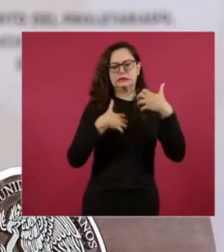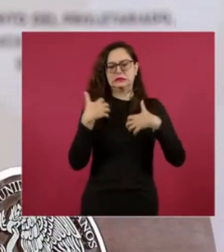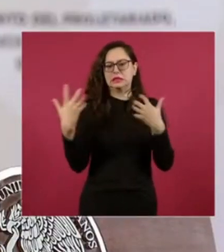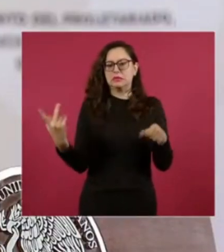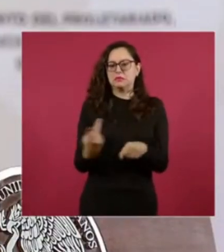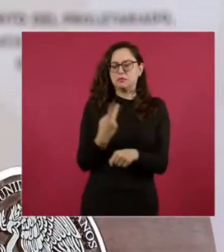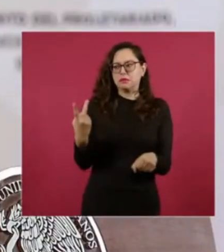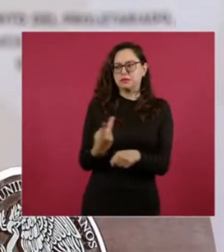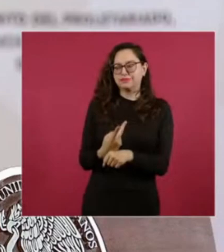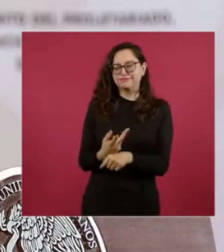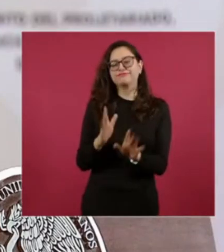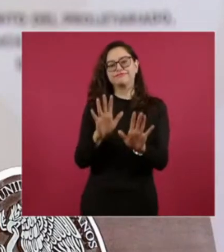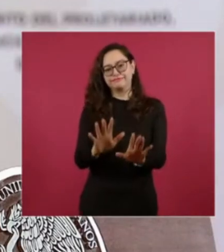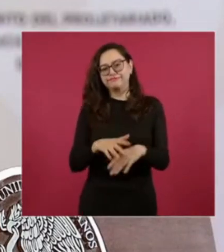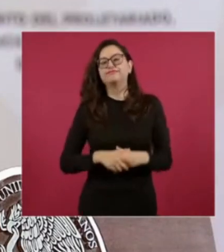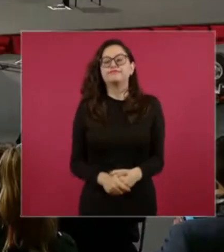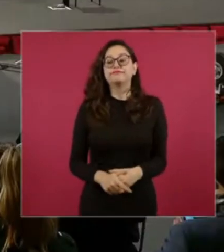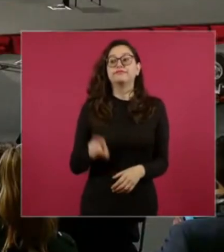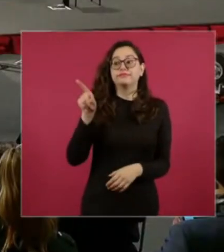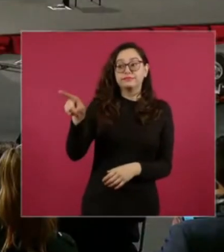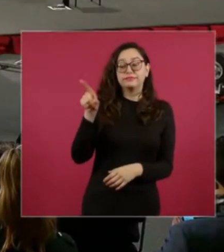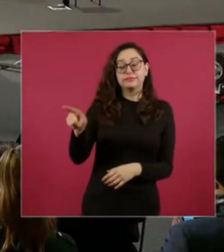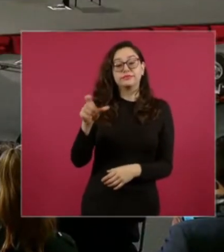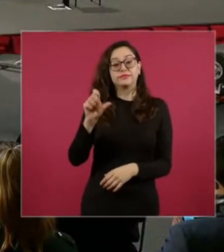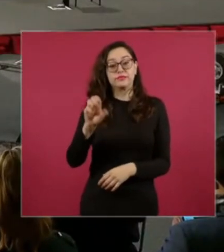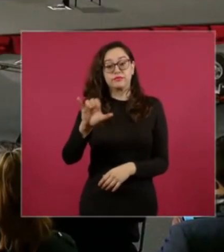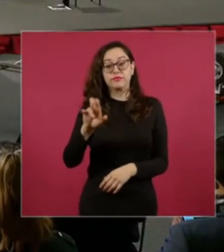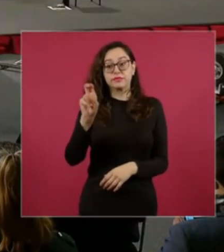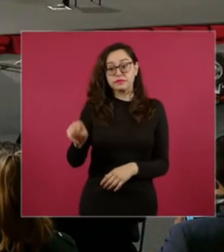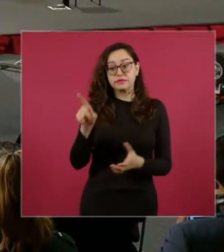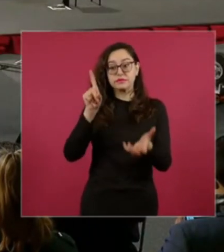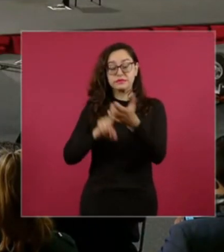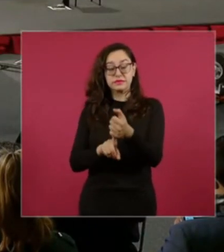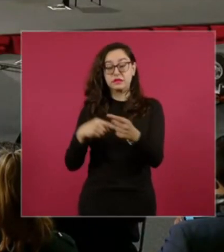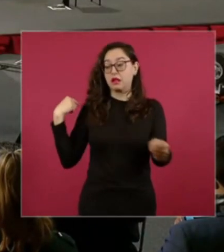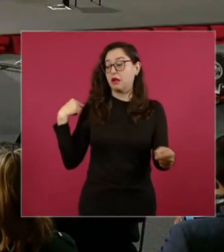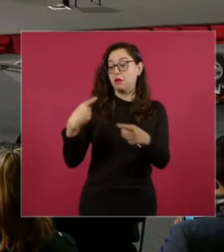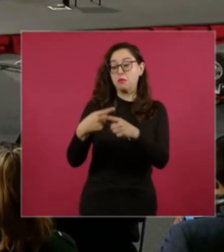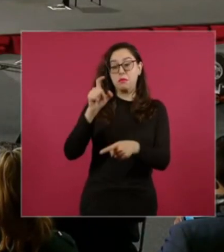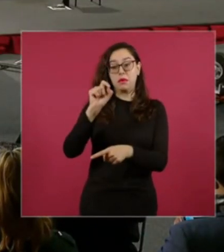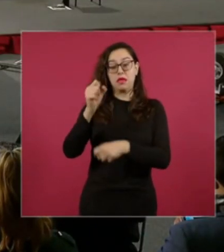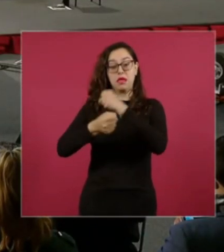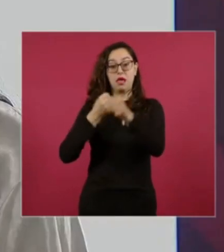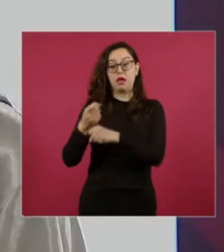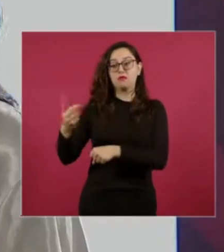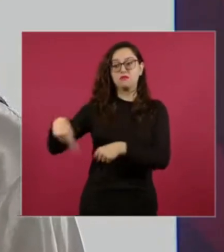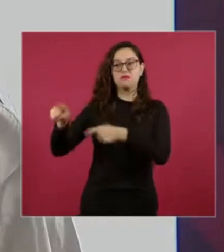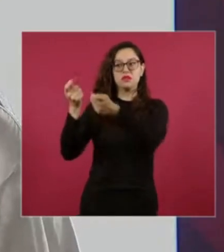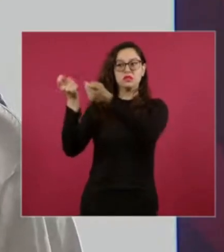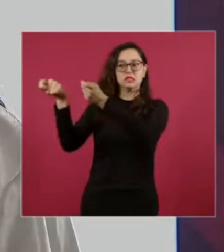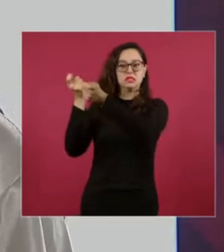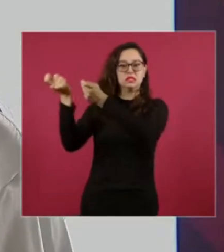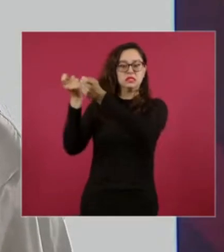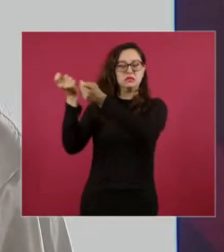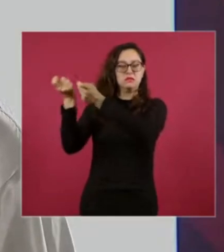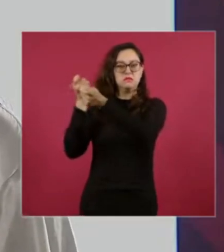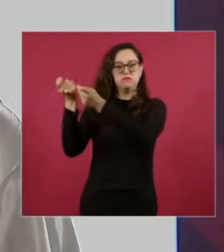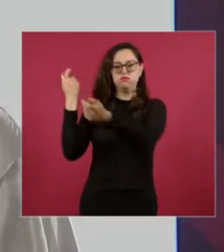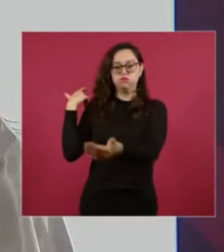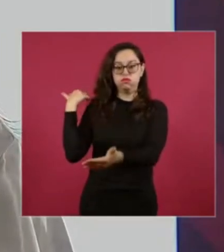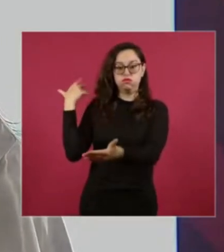Corte estuvo secuestrada por una mafia que servía a los intereses de los poderosos, de aquellos que se sentían dueños de